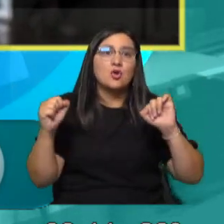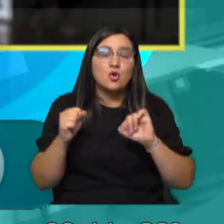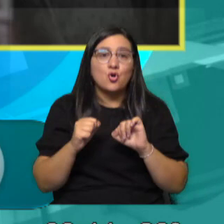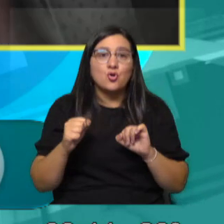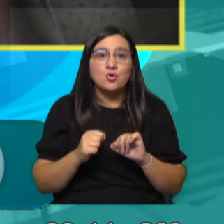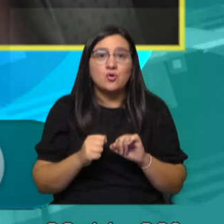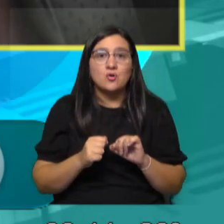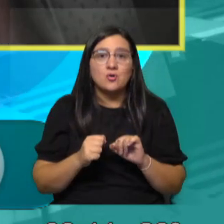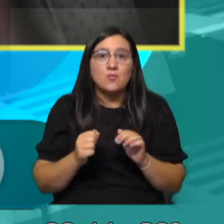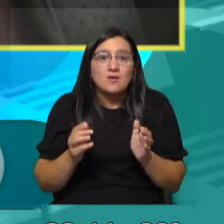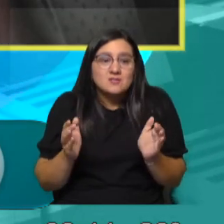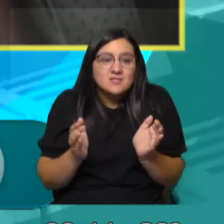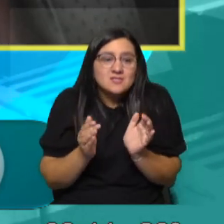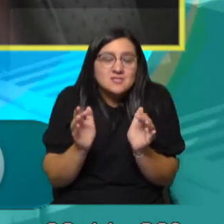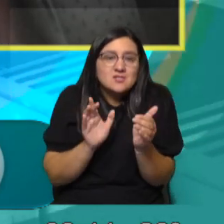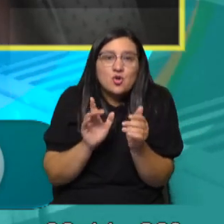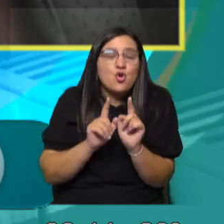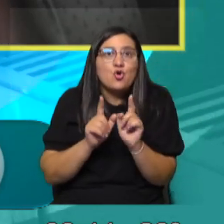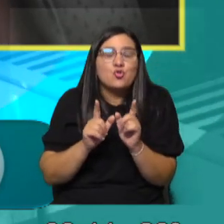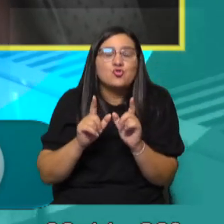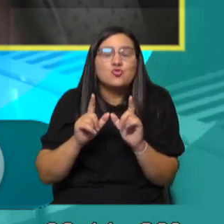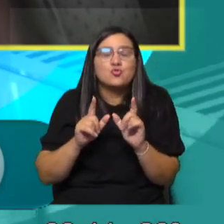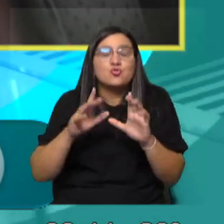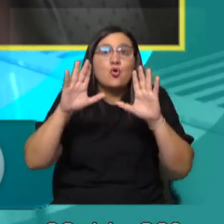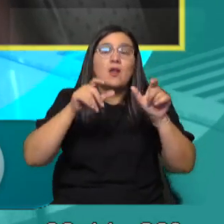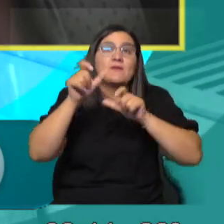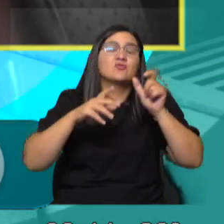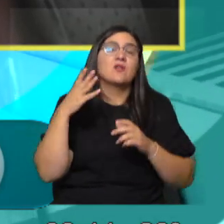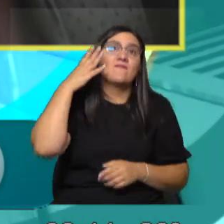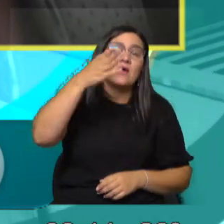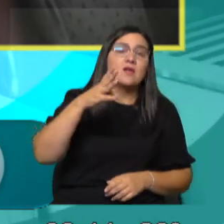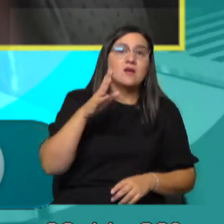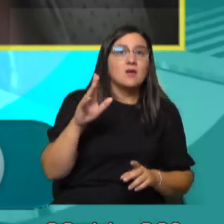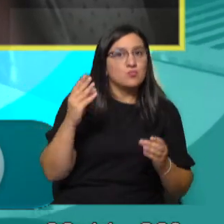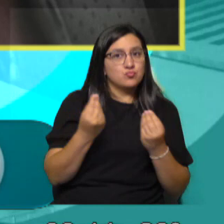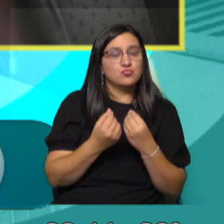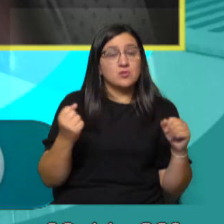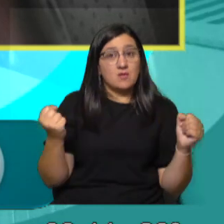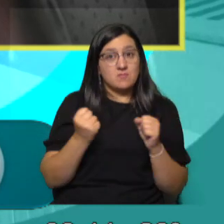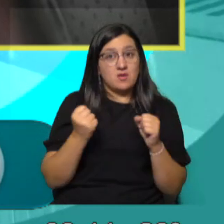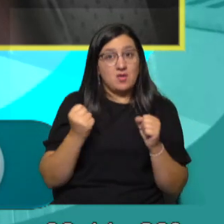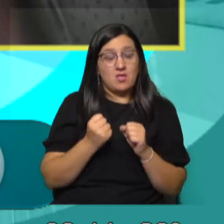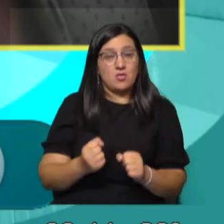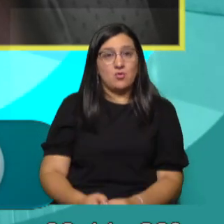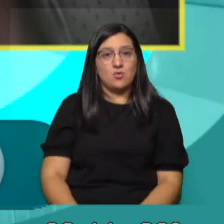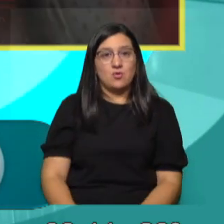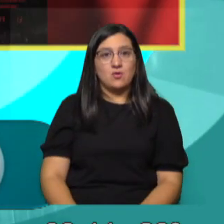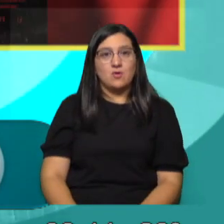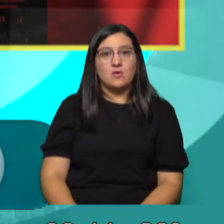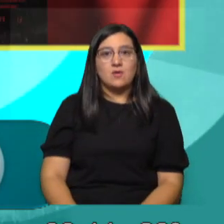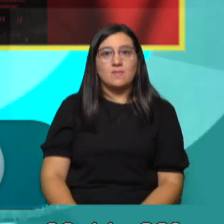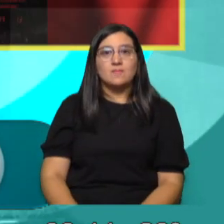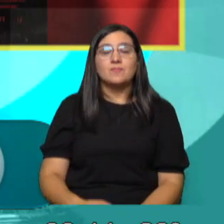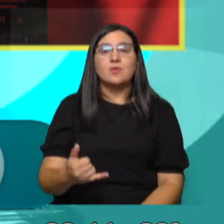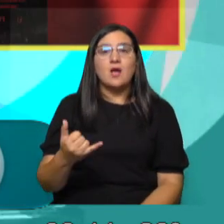es como más chiquito, ¿no? Sí. No todo el mundo va a ver estas películas, no todo el mundo se anima, no todo el mundo gusta de. Pero ¿sabés qué? Pasa